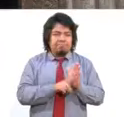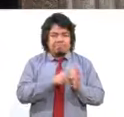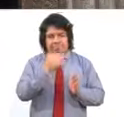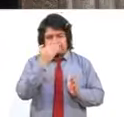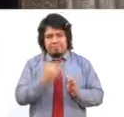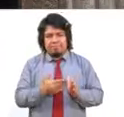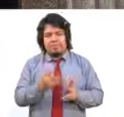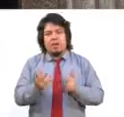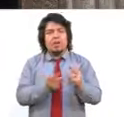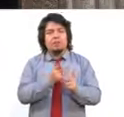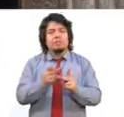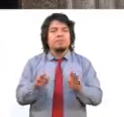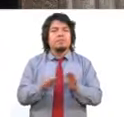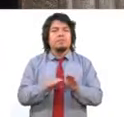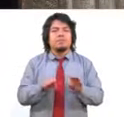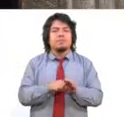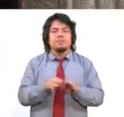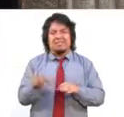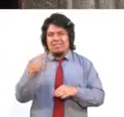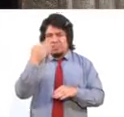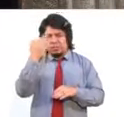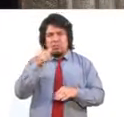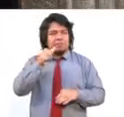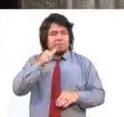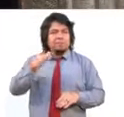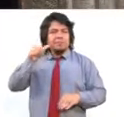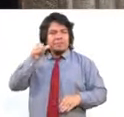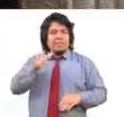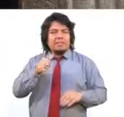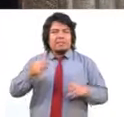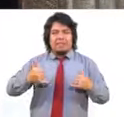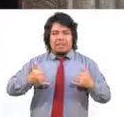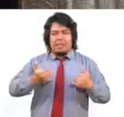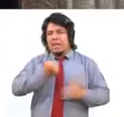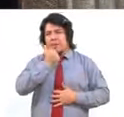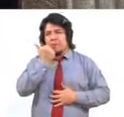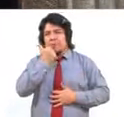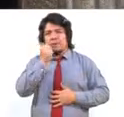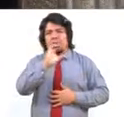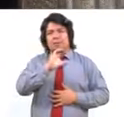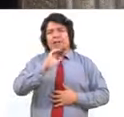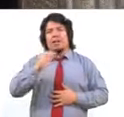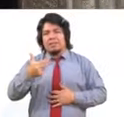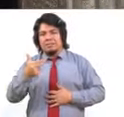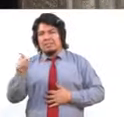opinión referente a las marchas que realizaron ayer estudiantes del CCH y de la UNAM.